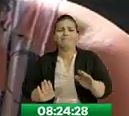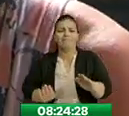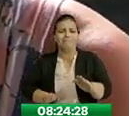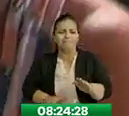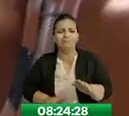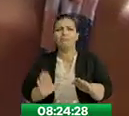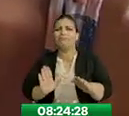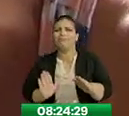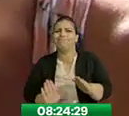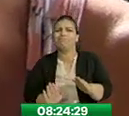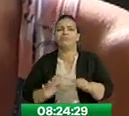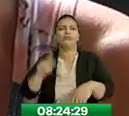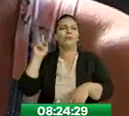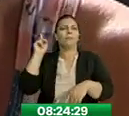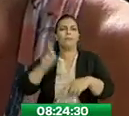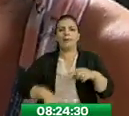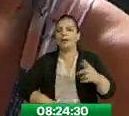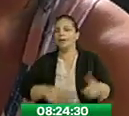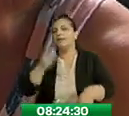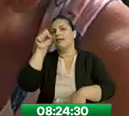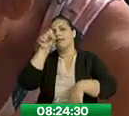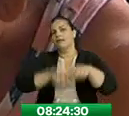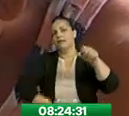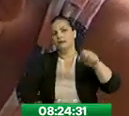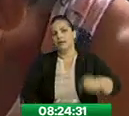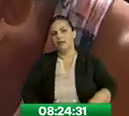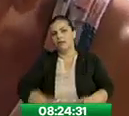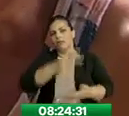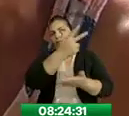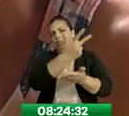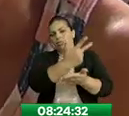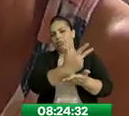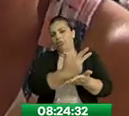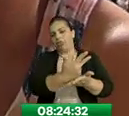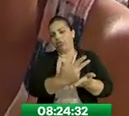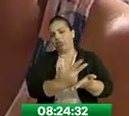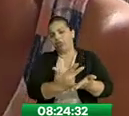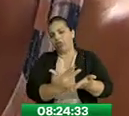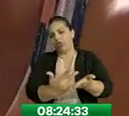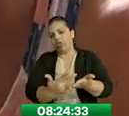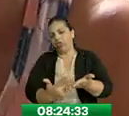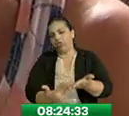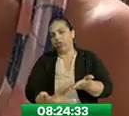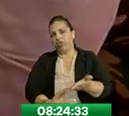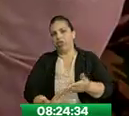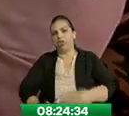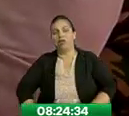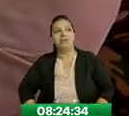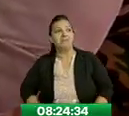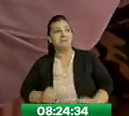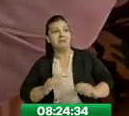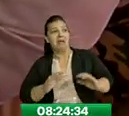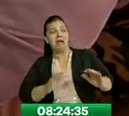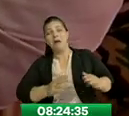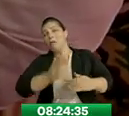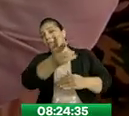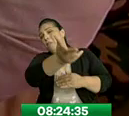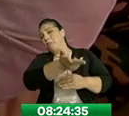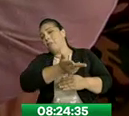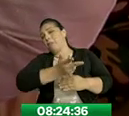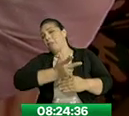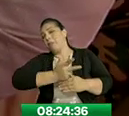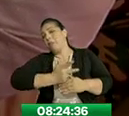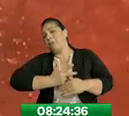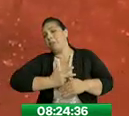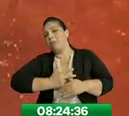y nosotros quedamos así, porque si el carro se venía así, ya estuviéramos velándonos, señor. Ella se encuentra en casa con una herida en uno de